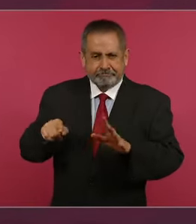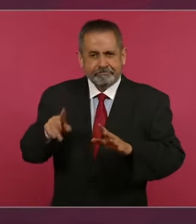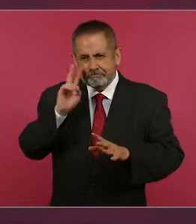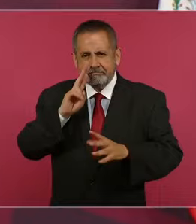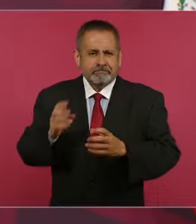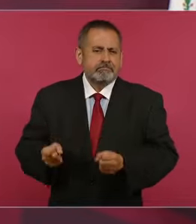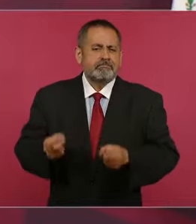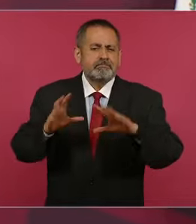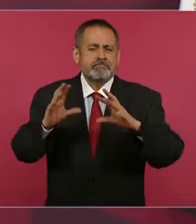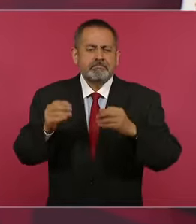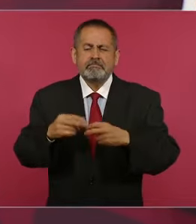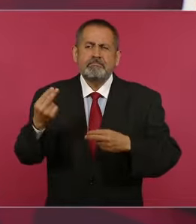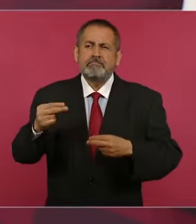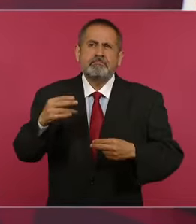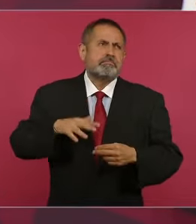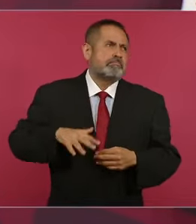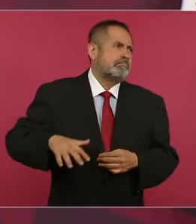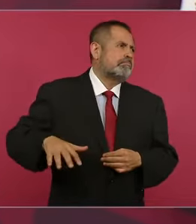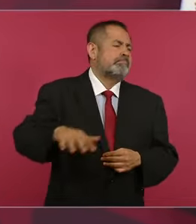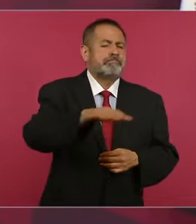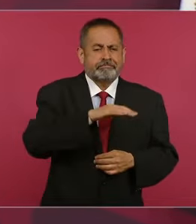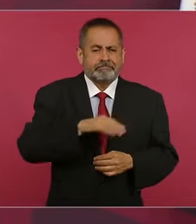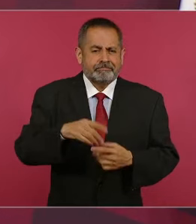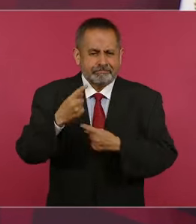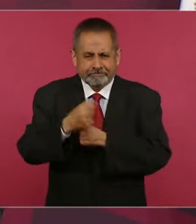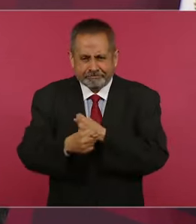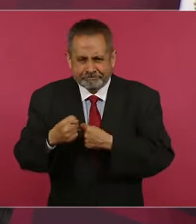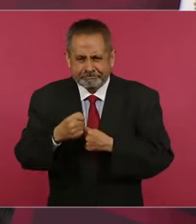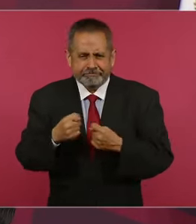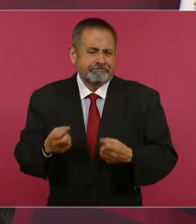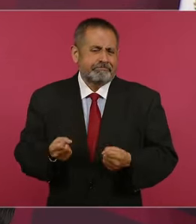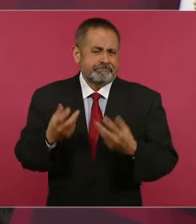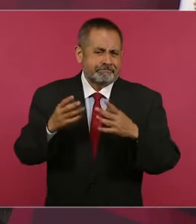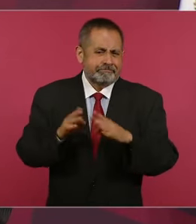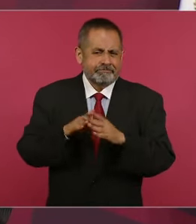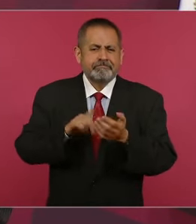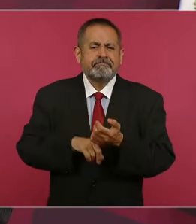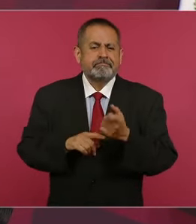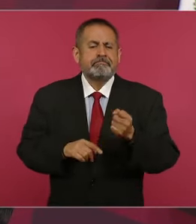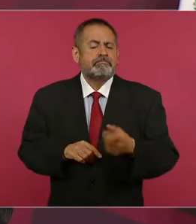ver cuántos nombres de tiendas y de